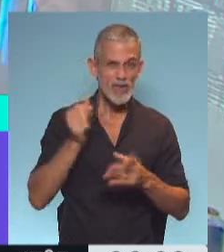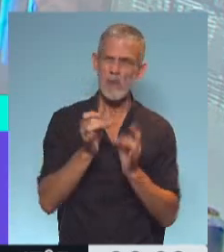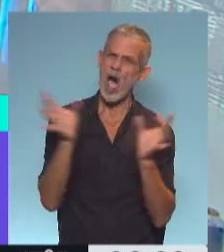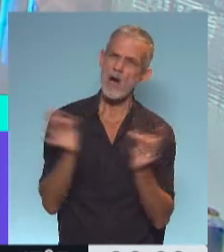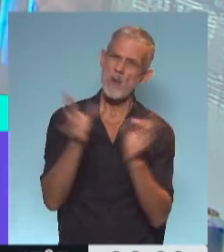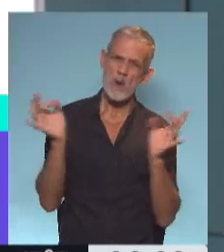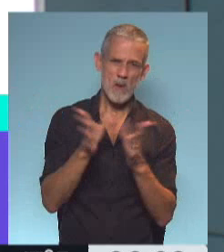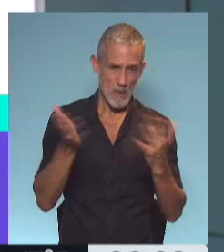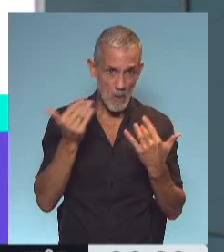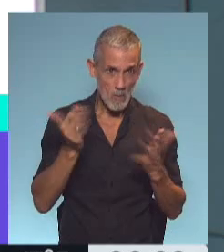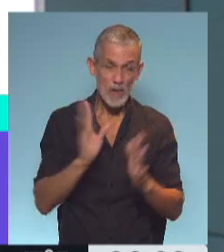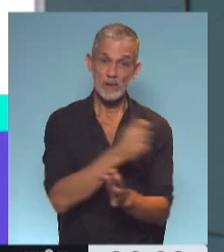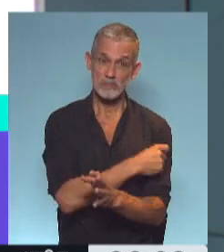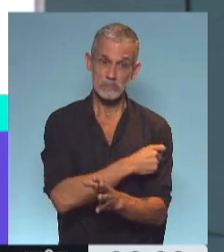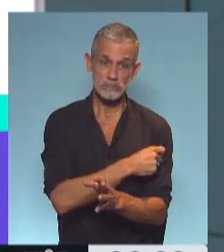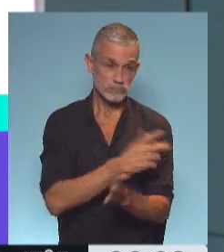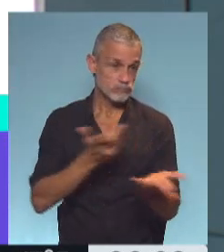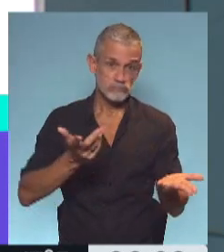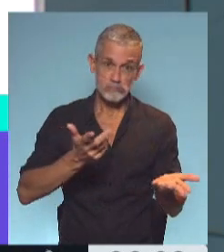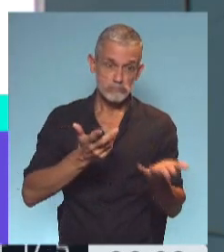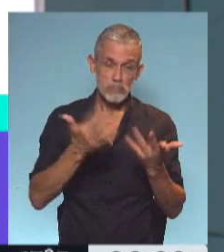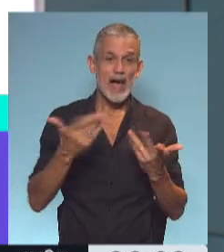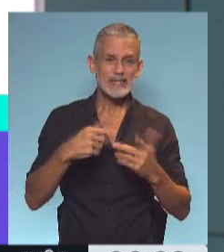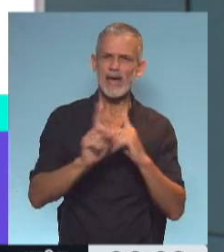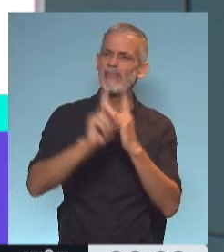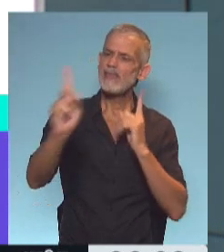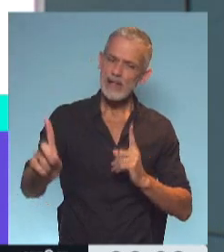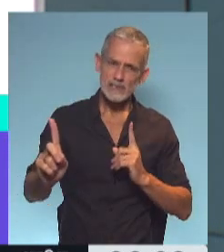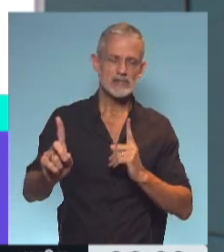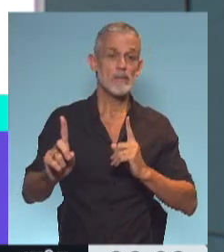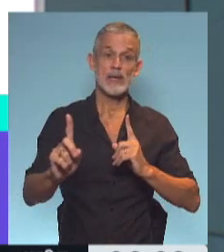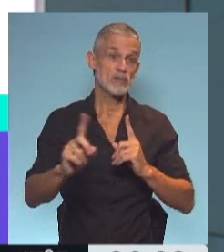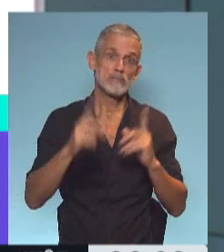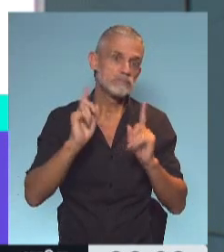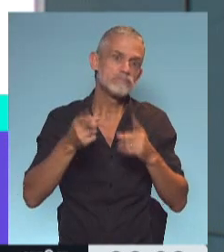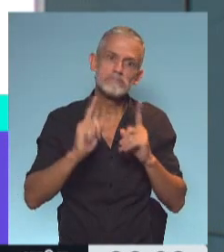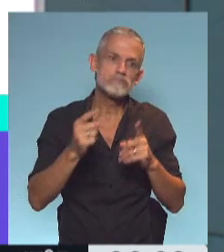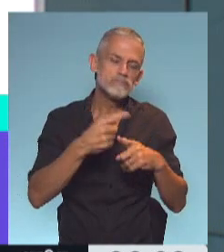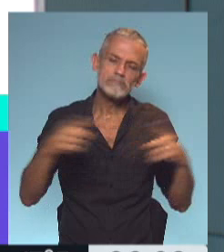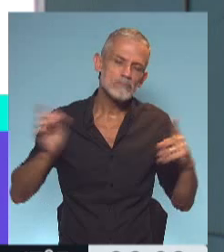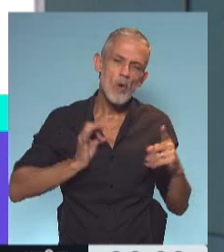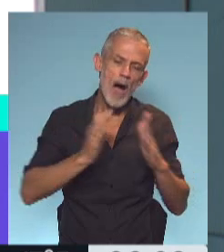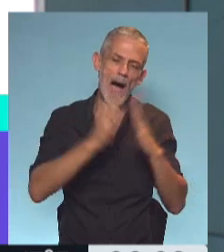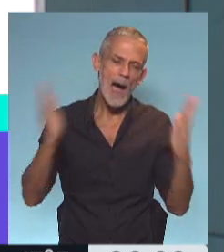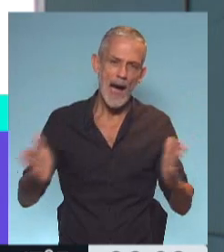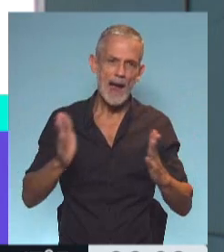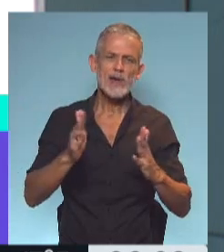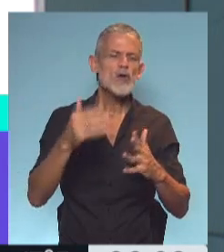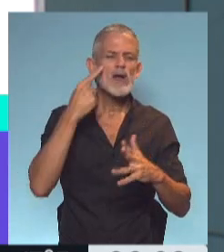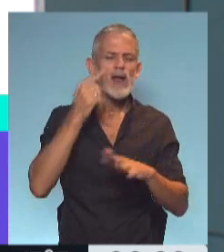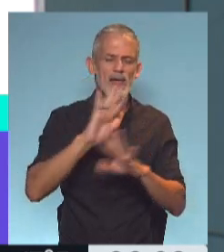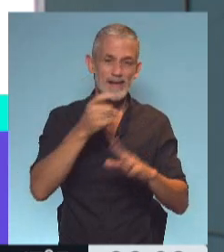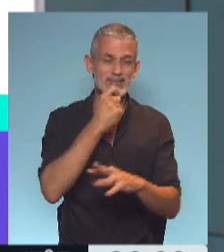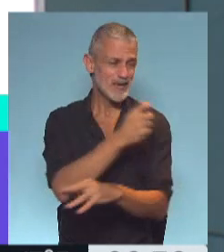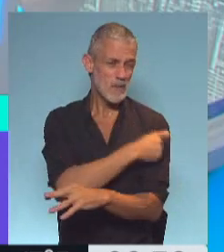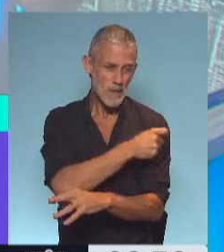tanto, seguimos usando, y por eso las medidas de distanciamiento social van a continuar a lo largo del año, independientemente que lográramos